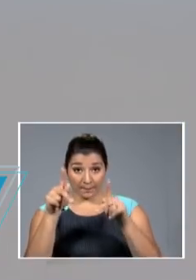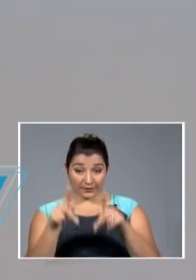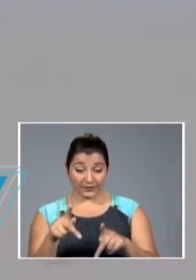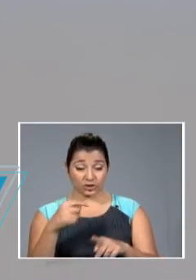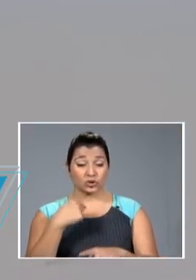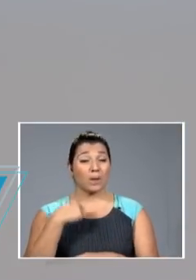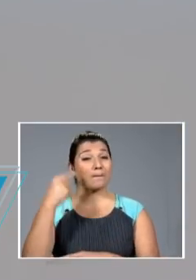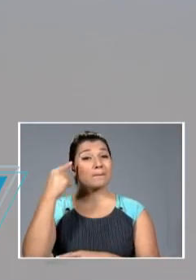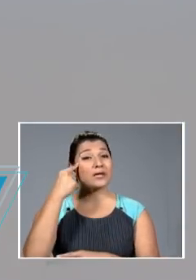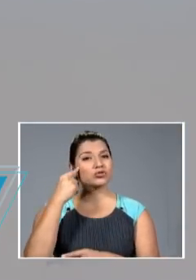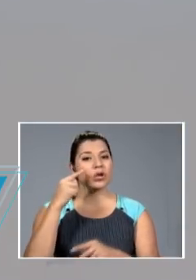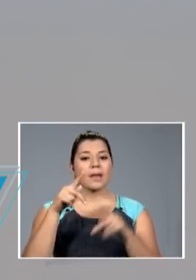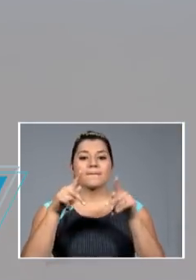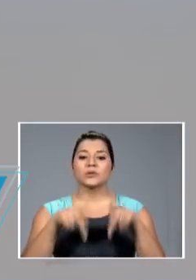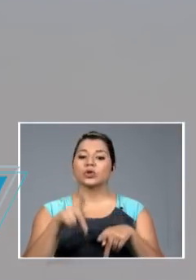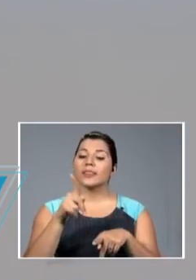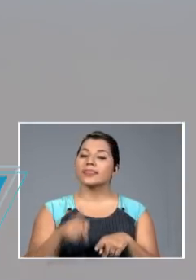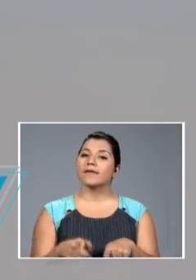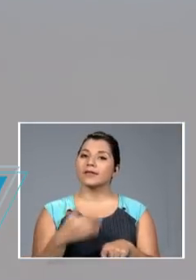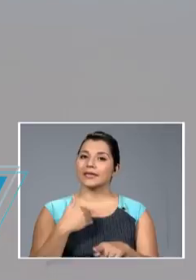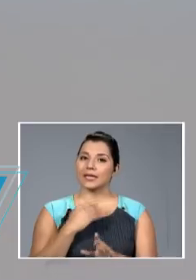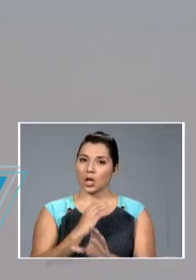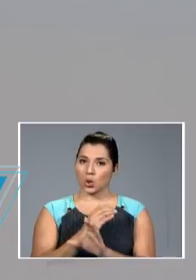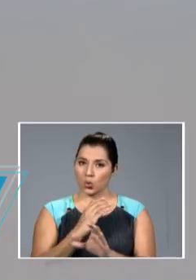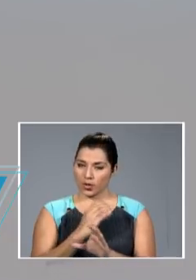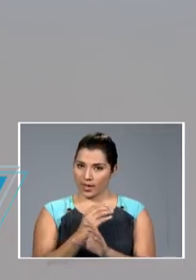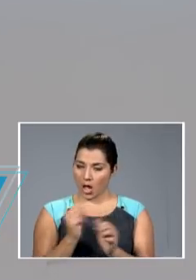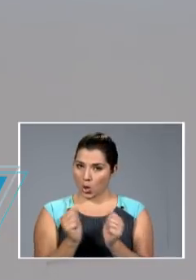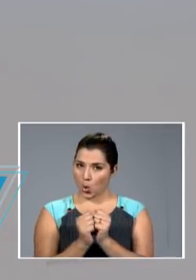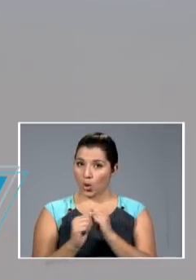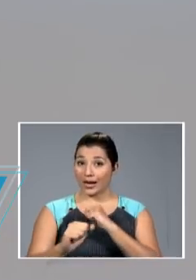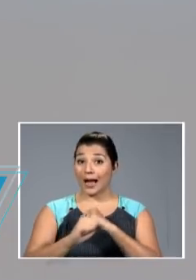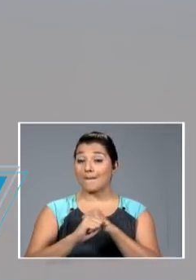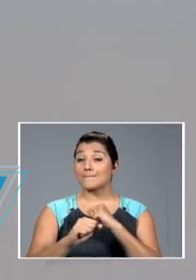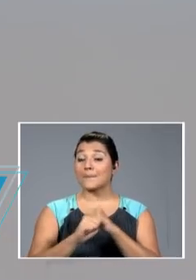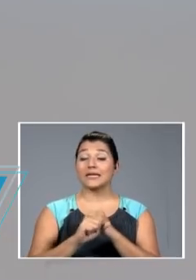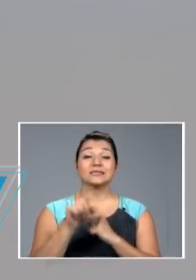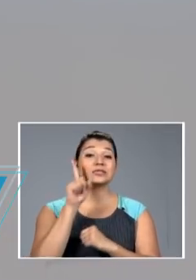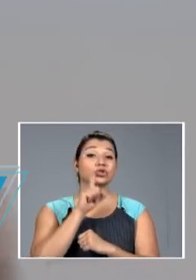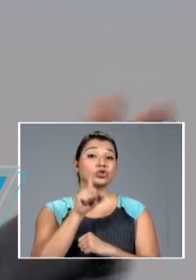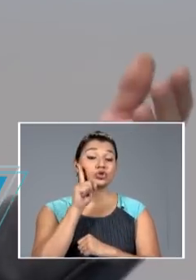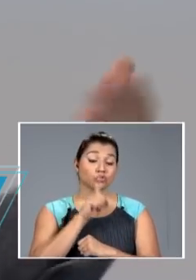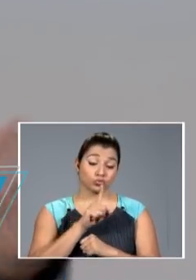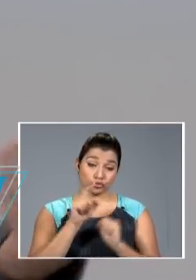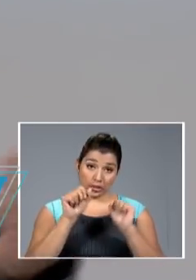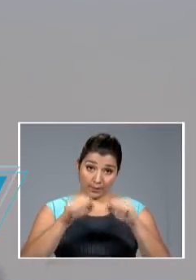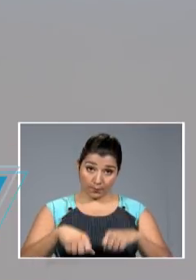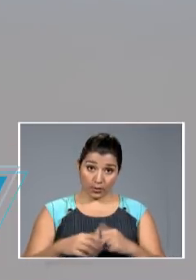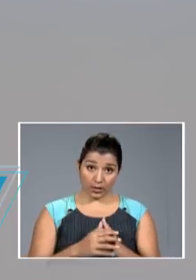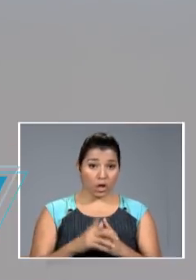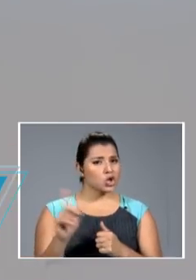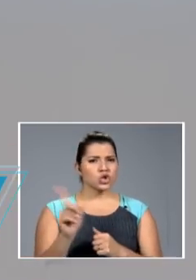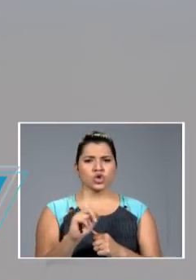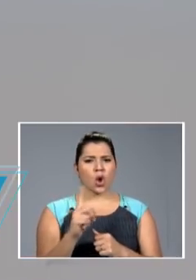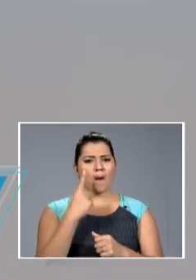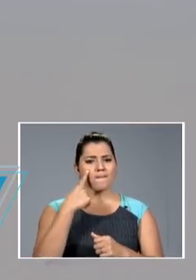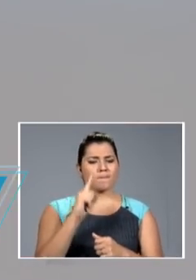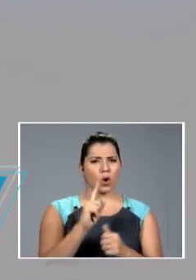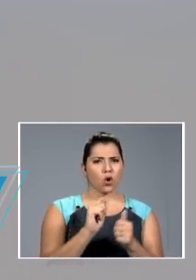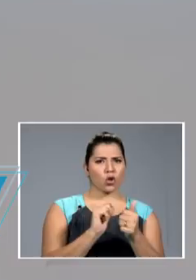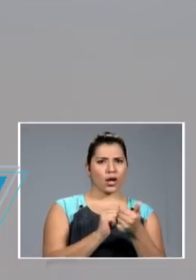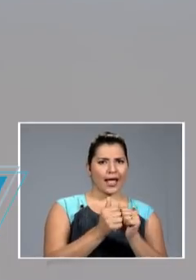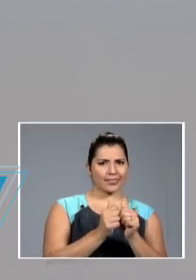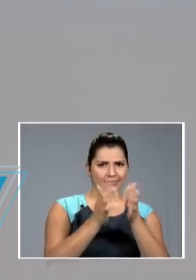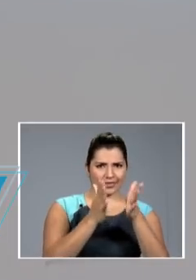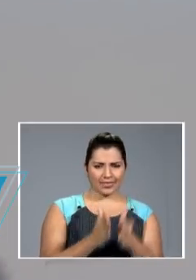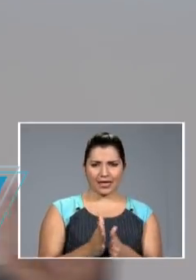que la ciudadanía tiene que tener cuidado con campaña sucia que pueda salir, no de las dos personas que están en la